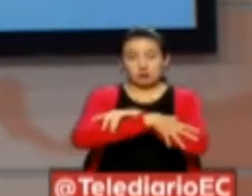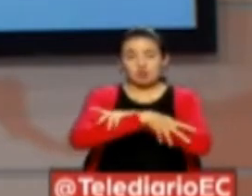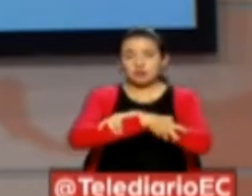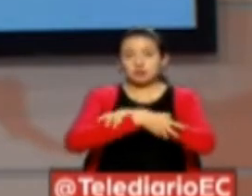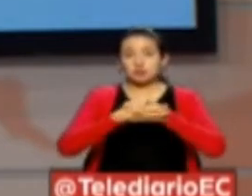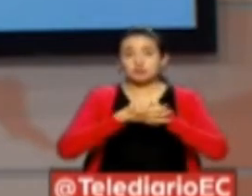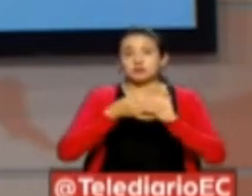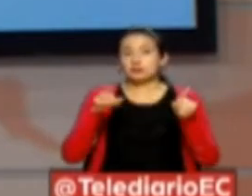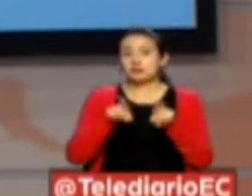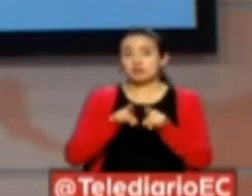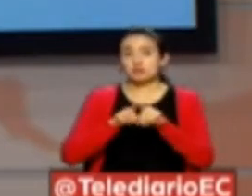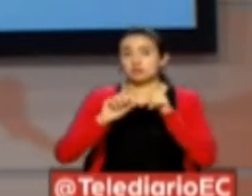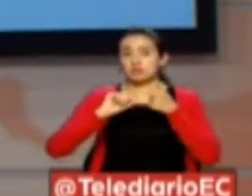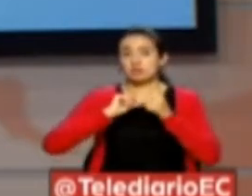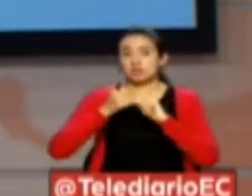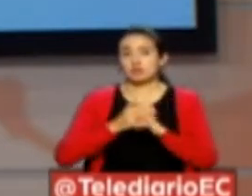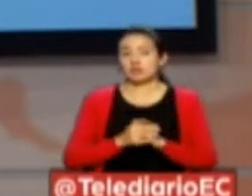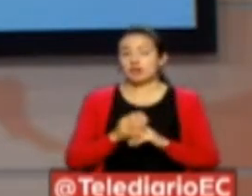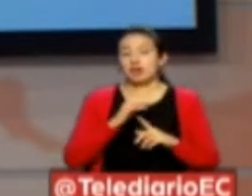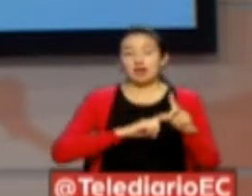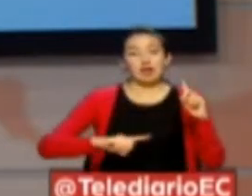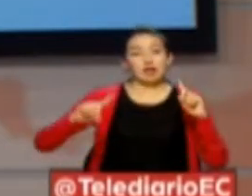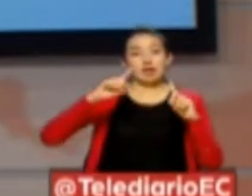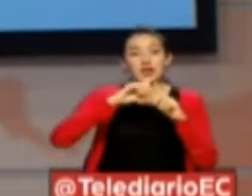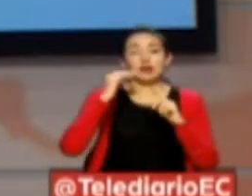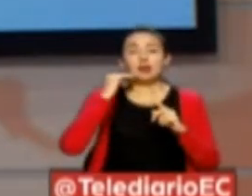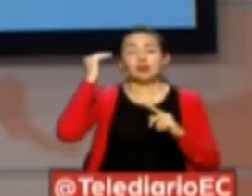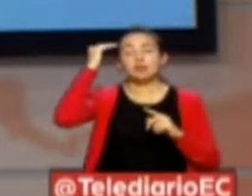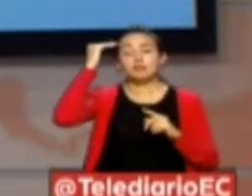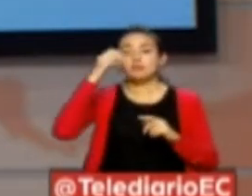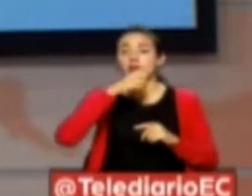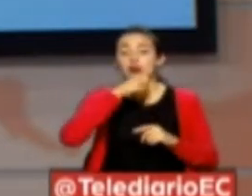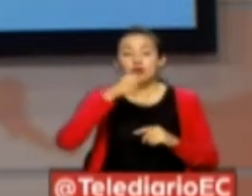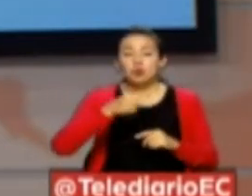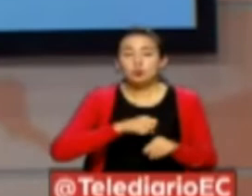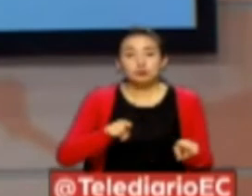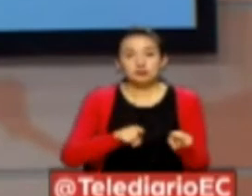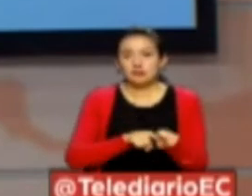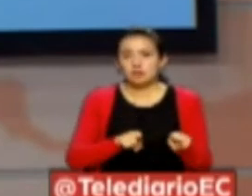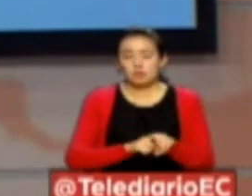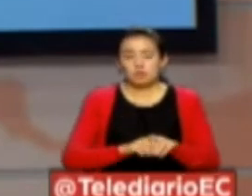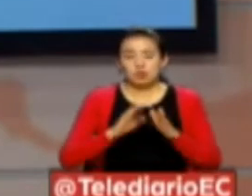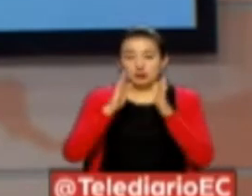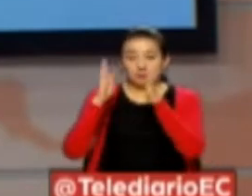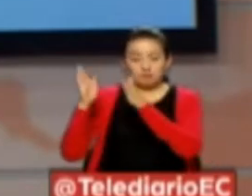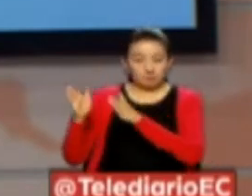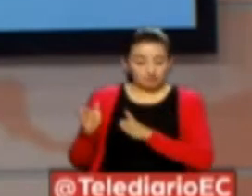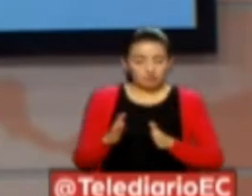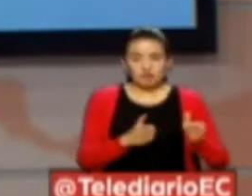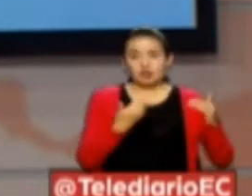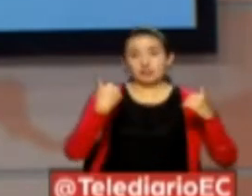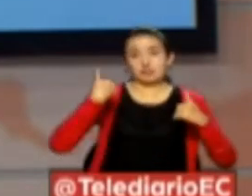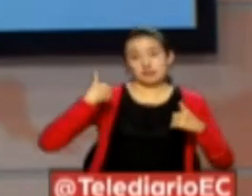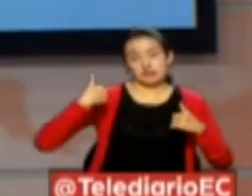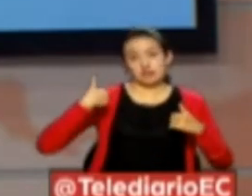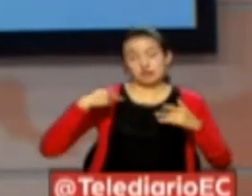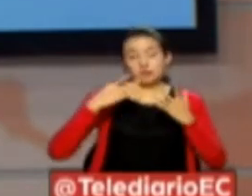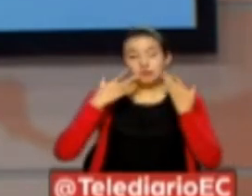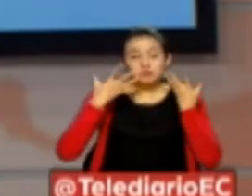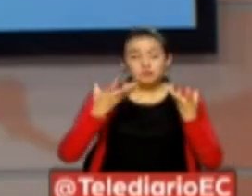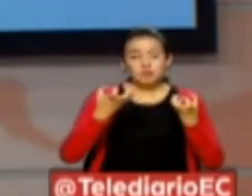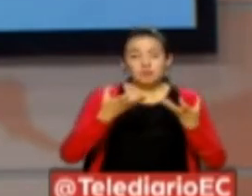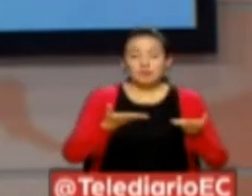que es un tipo de actividad física hasta los adultos mayores creo que que este plan decenal nos va a dar a nosotros